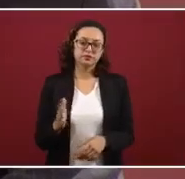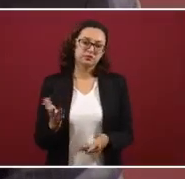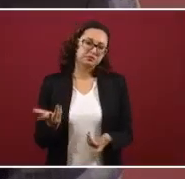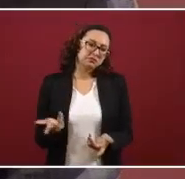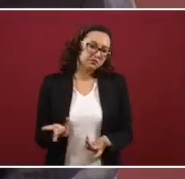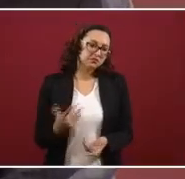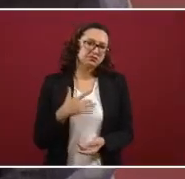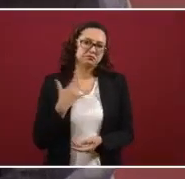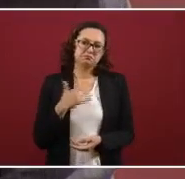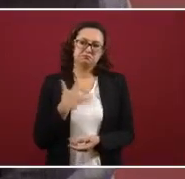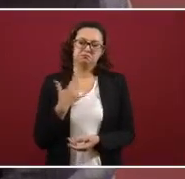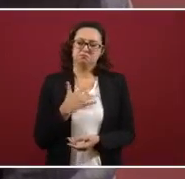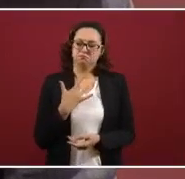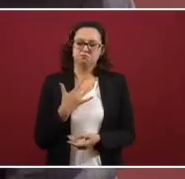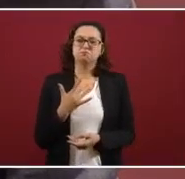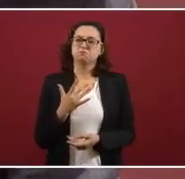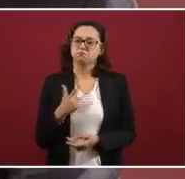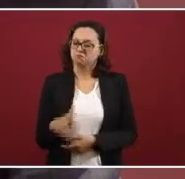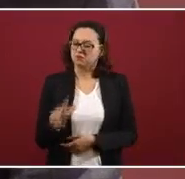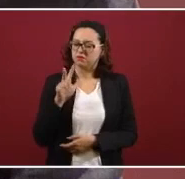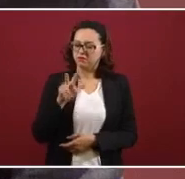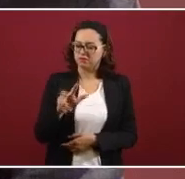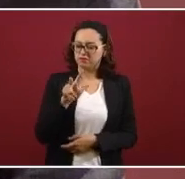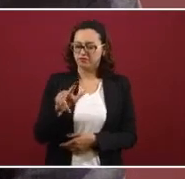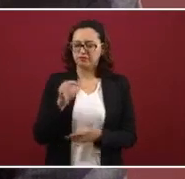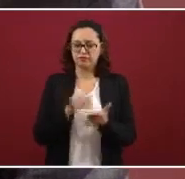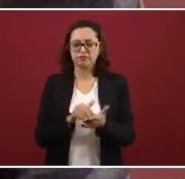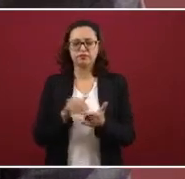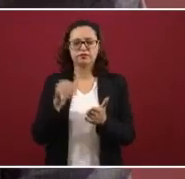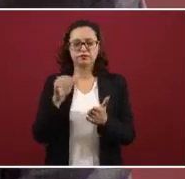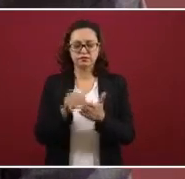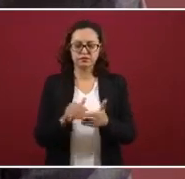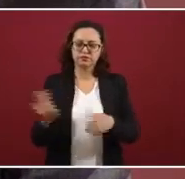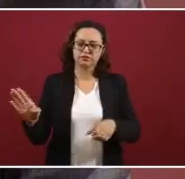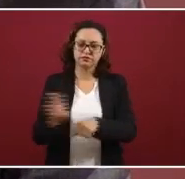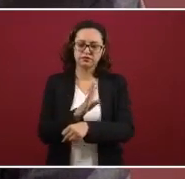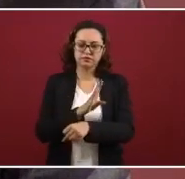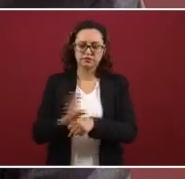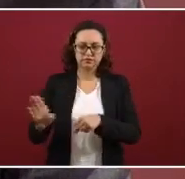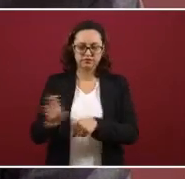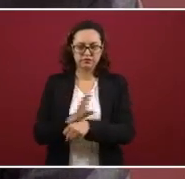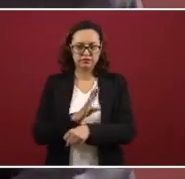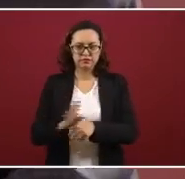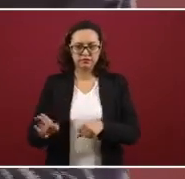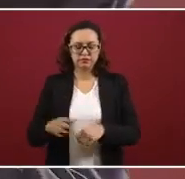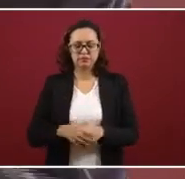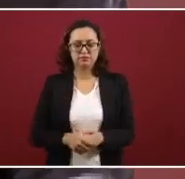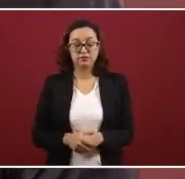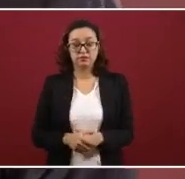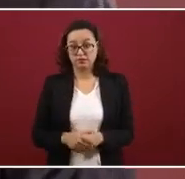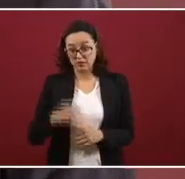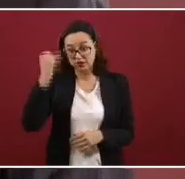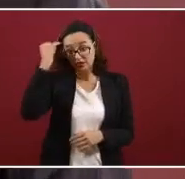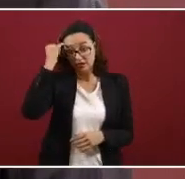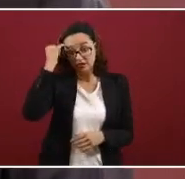cerca de llegar a 18 millones de beneficiarios, o sea,